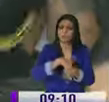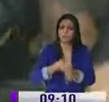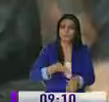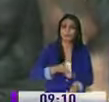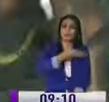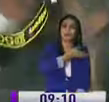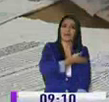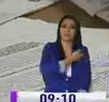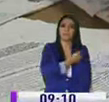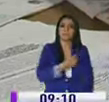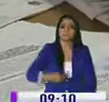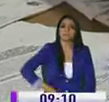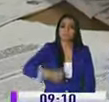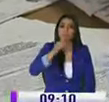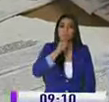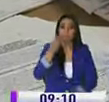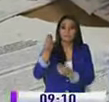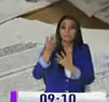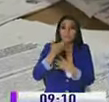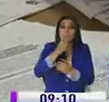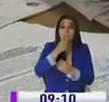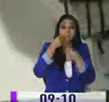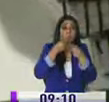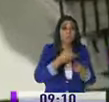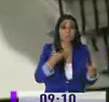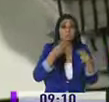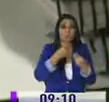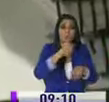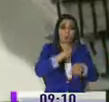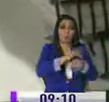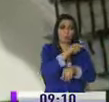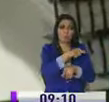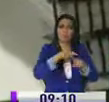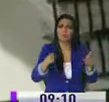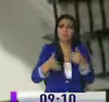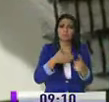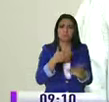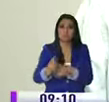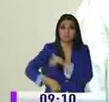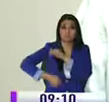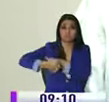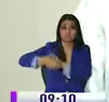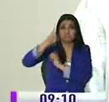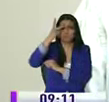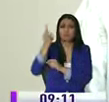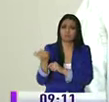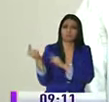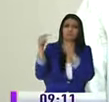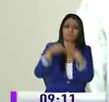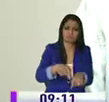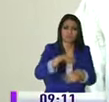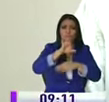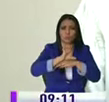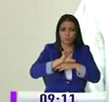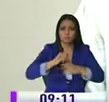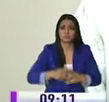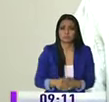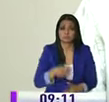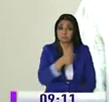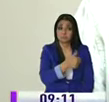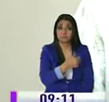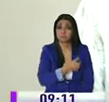reservada de correa pero cree que ya era hora de regresar al país y ante un pedido del presidente de lenin